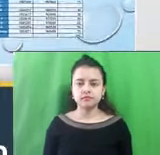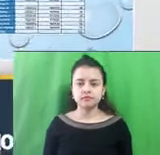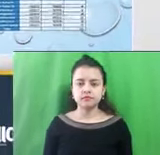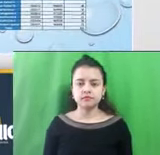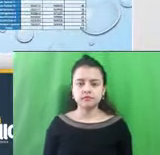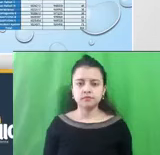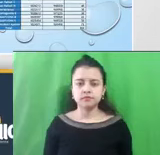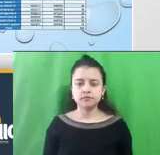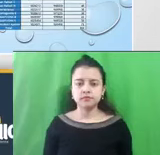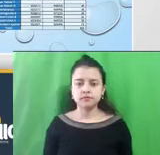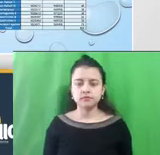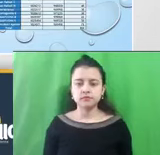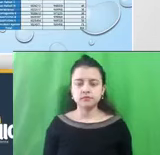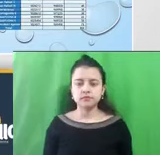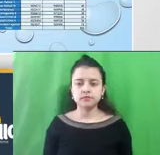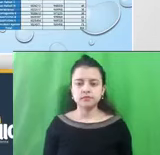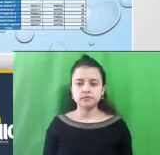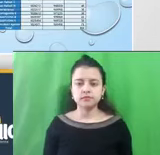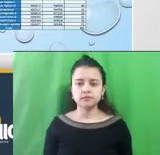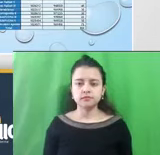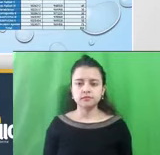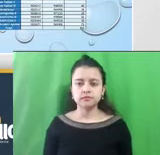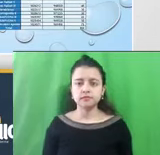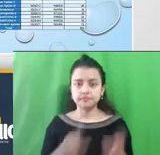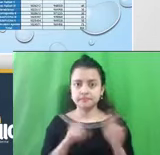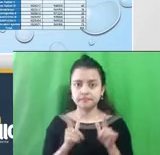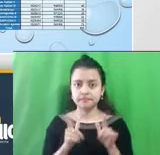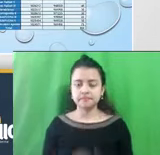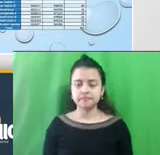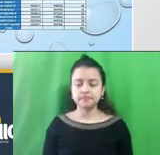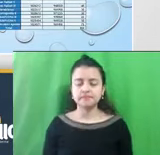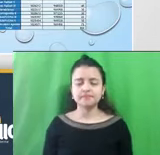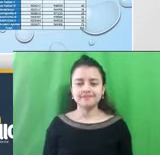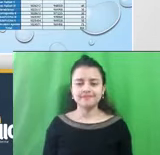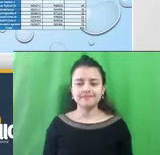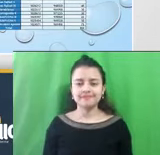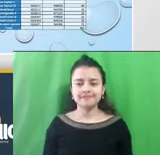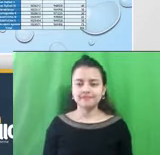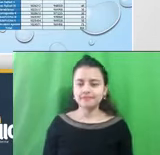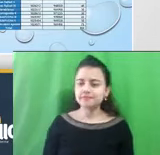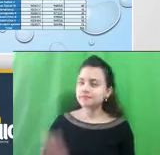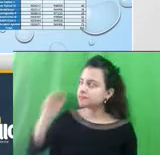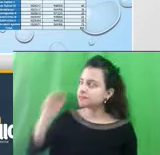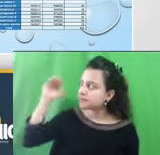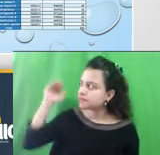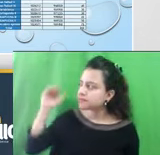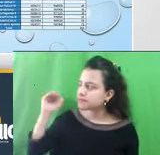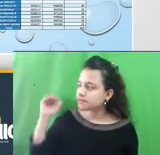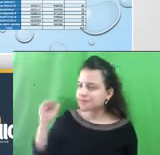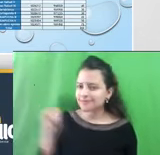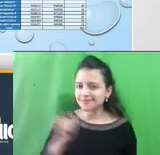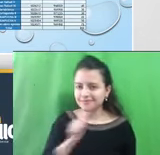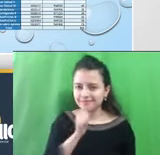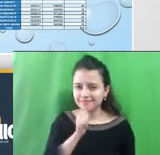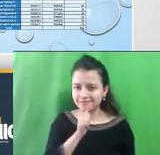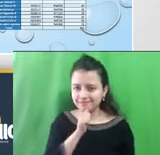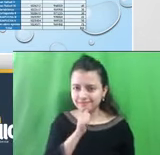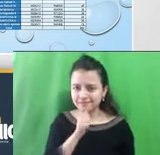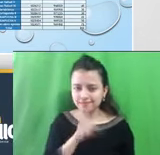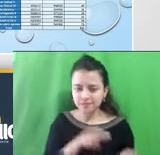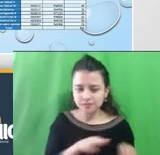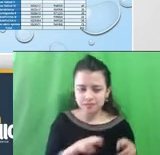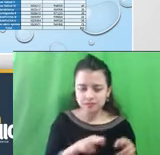Deudoro Aponte. ¿Listo? Esos caudales en este momento son insuficientes. O